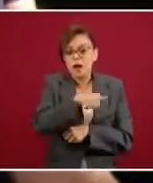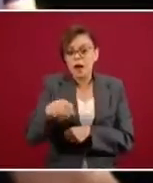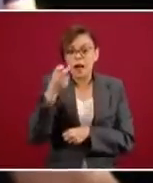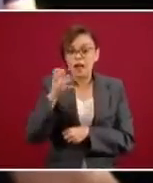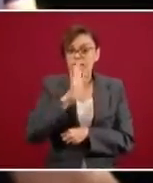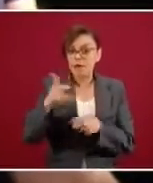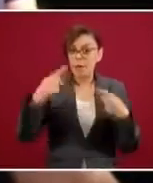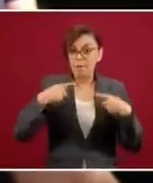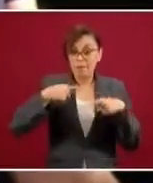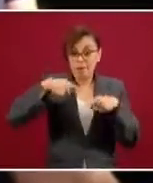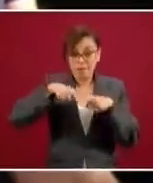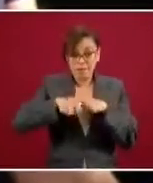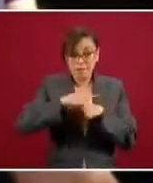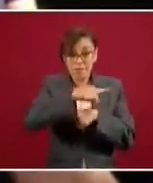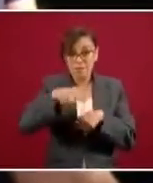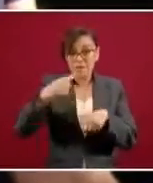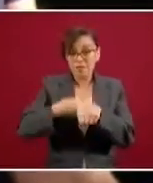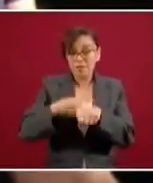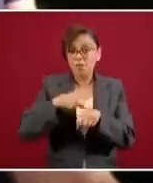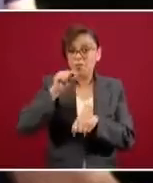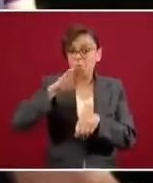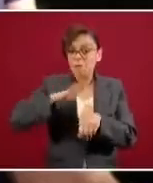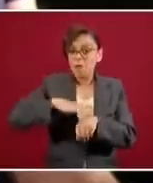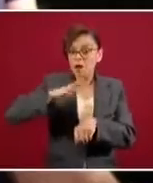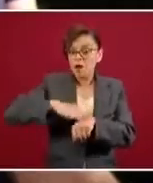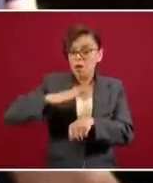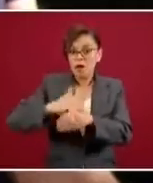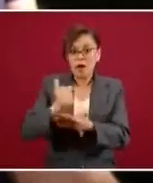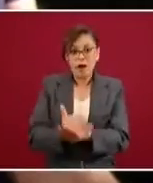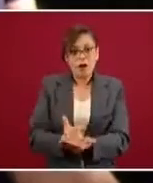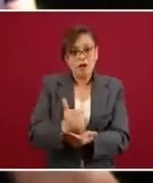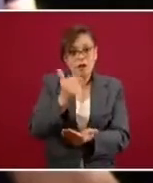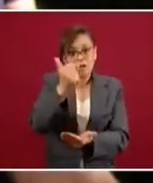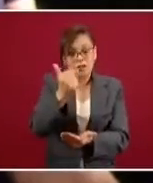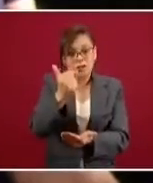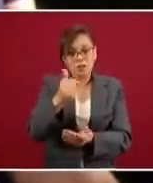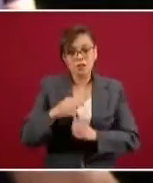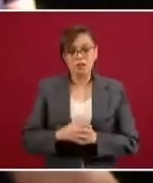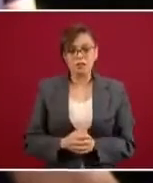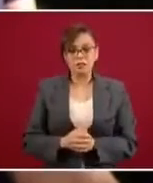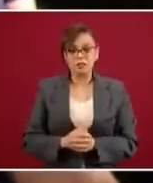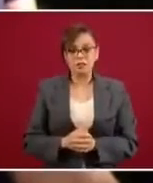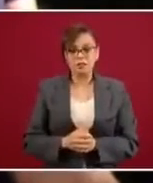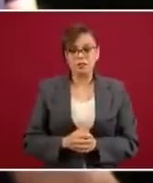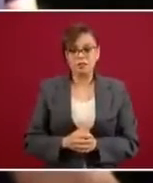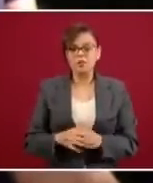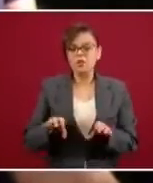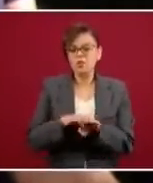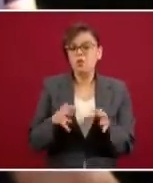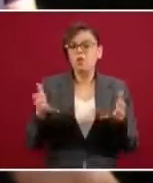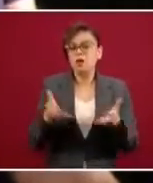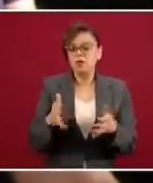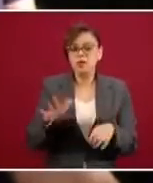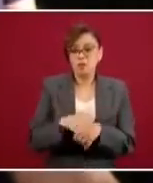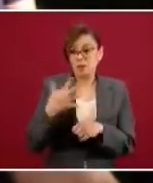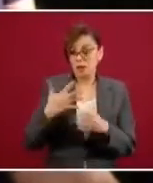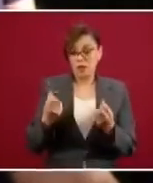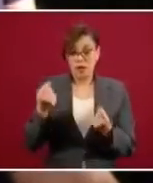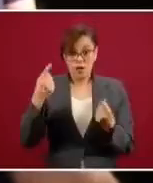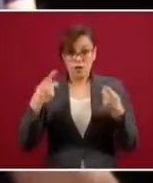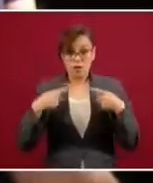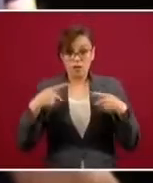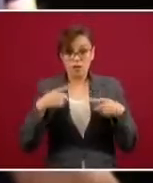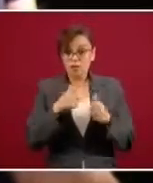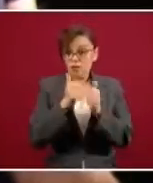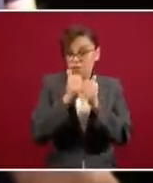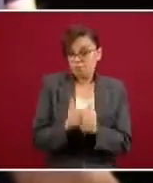raya de que se está complicando la enfermedad de COVID-19? Porque algunos están en su casa y han